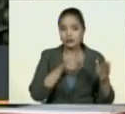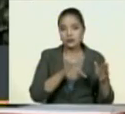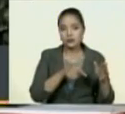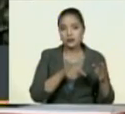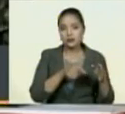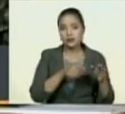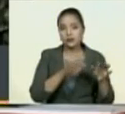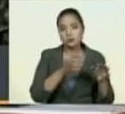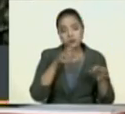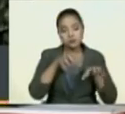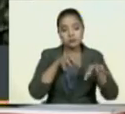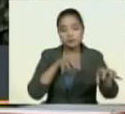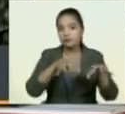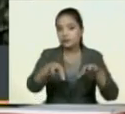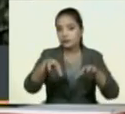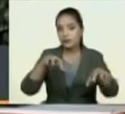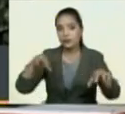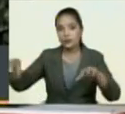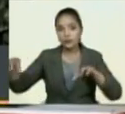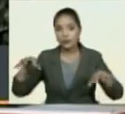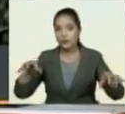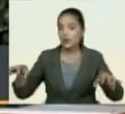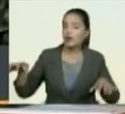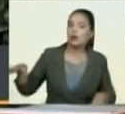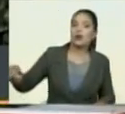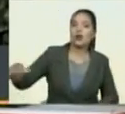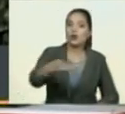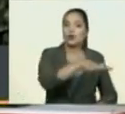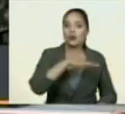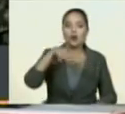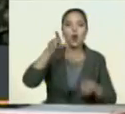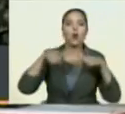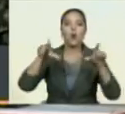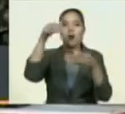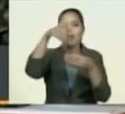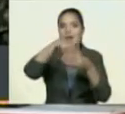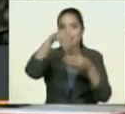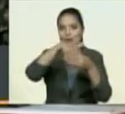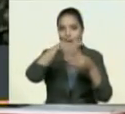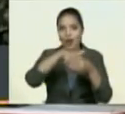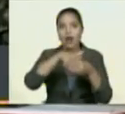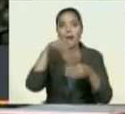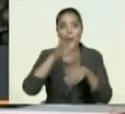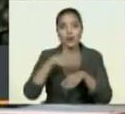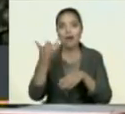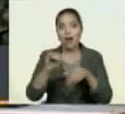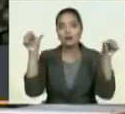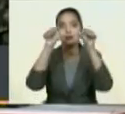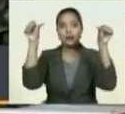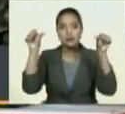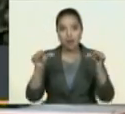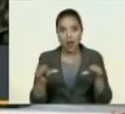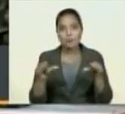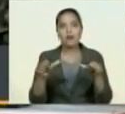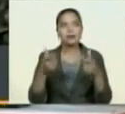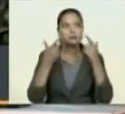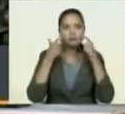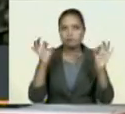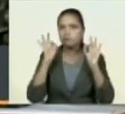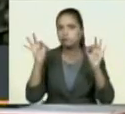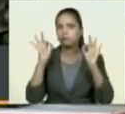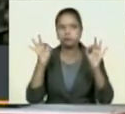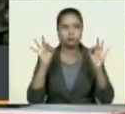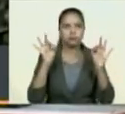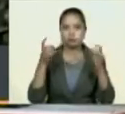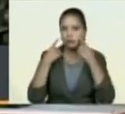hemos georreferenciado en todos los centros electorales para tener un sistema de alerta temprana